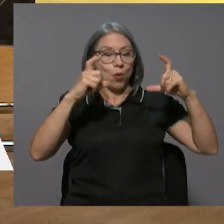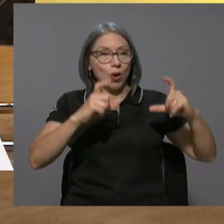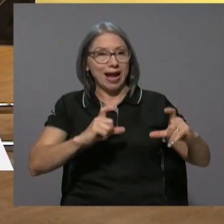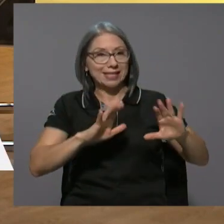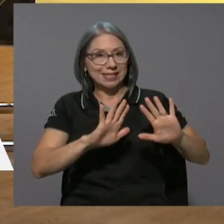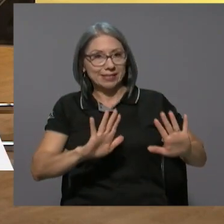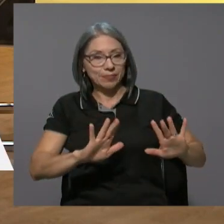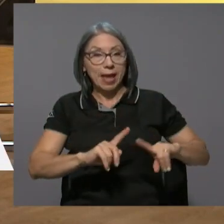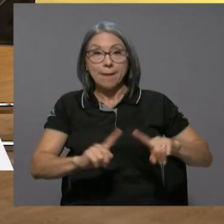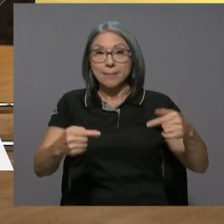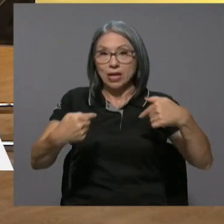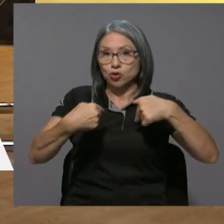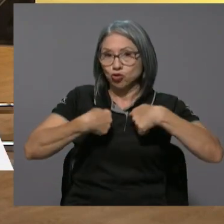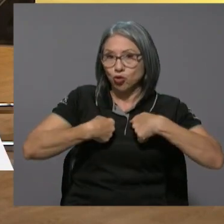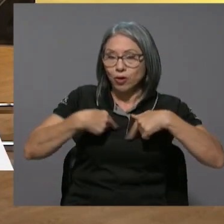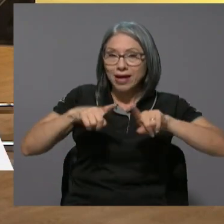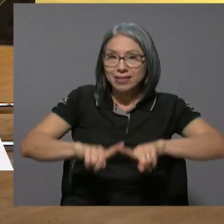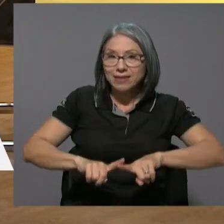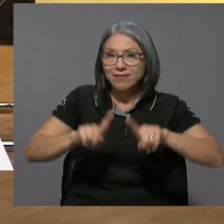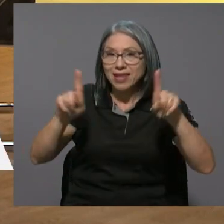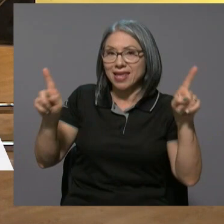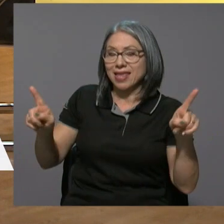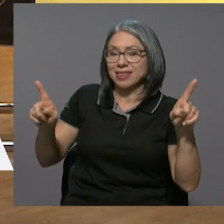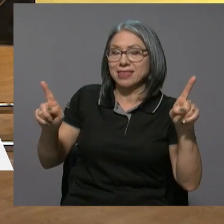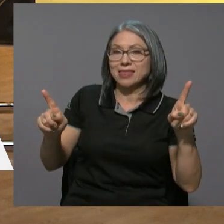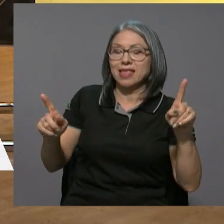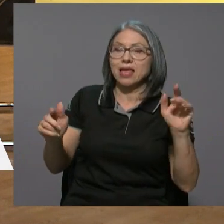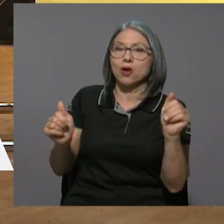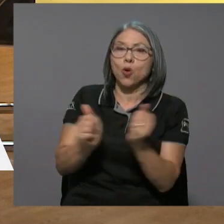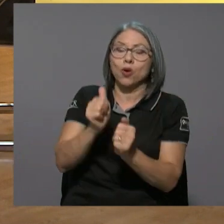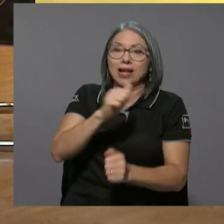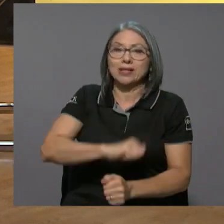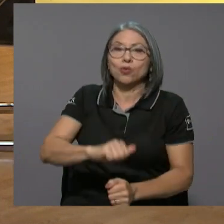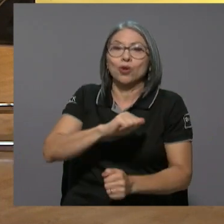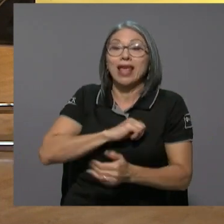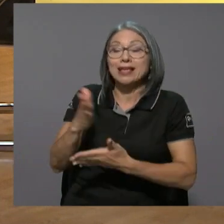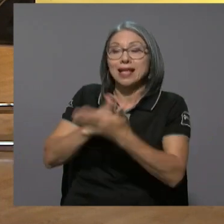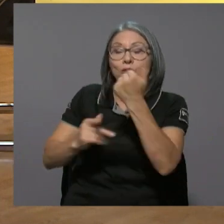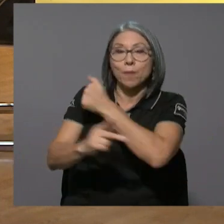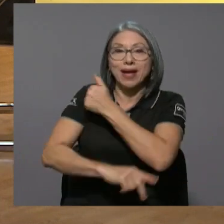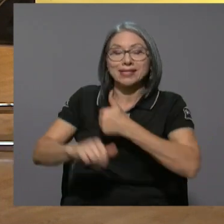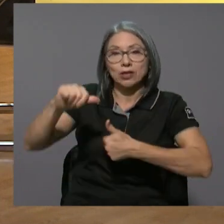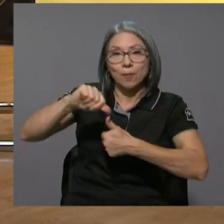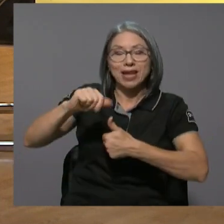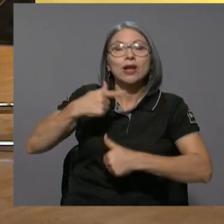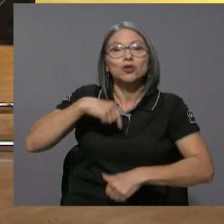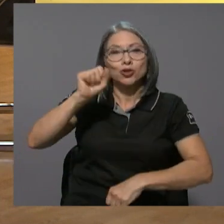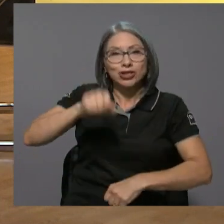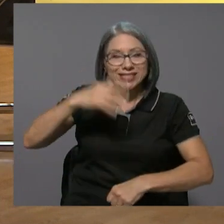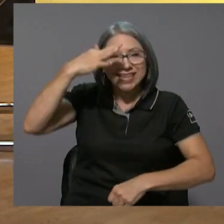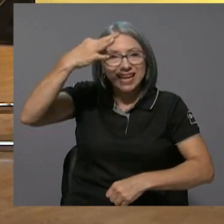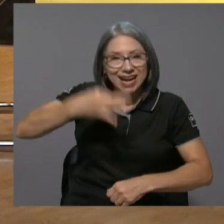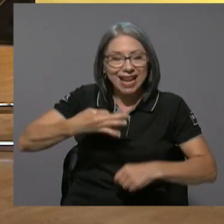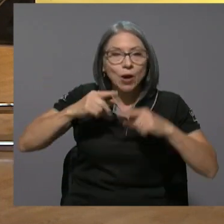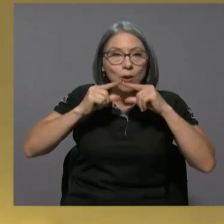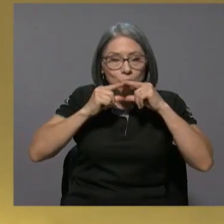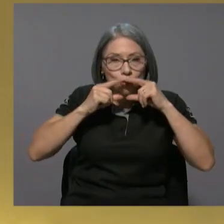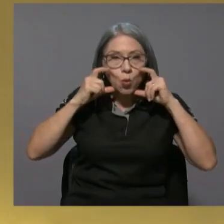pero yo, a diferencia de las autoridades de algún país centroamericano, yo sí creo en los